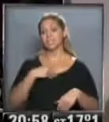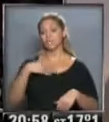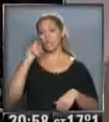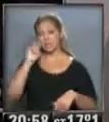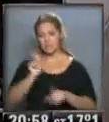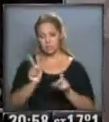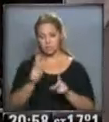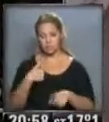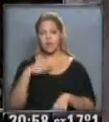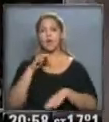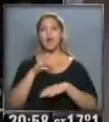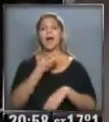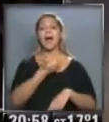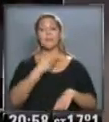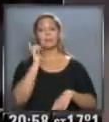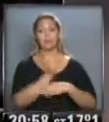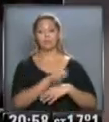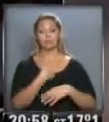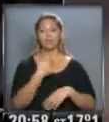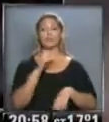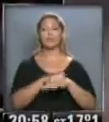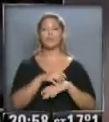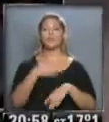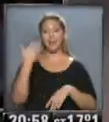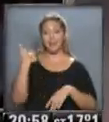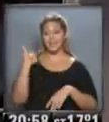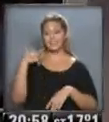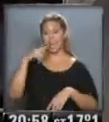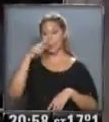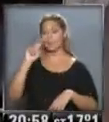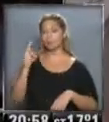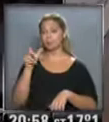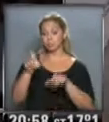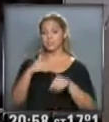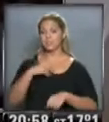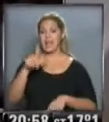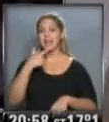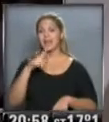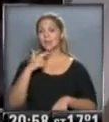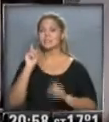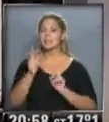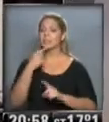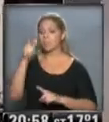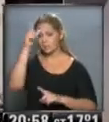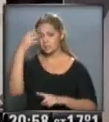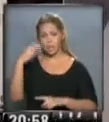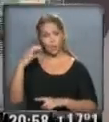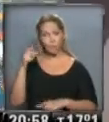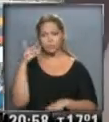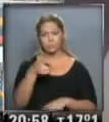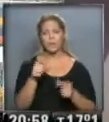AFA luego de la muerte de un hincha de Lanús ayer en La Plata. También se resolvió que la policía concurra sin balas de goma a los